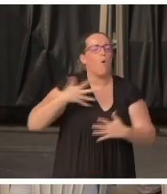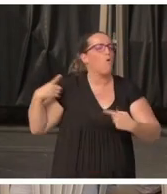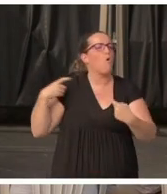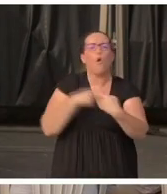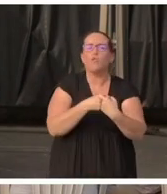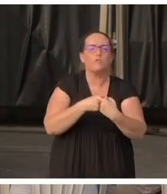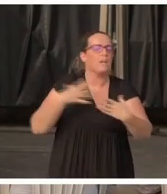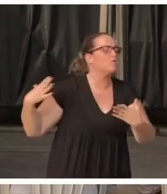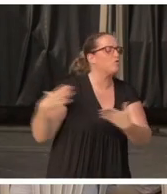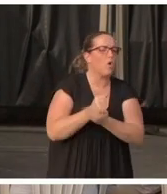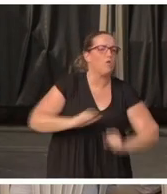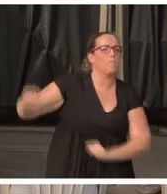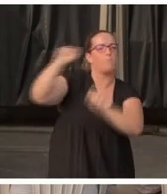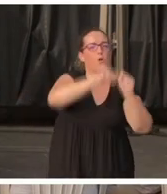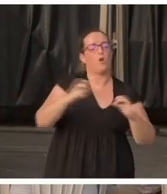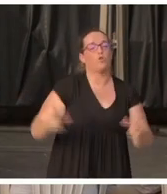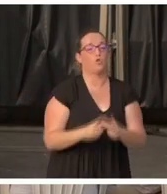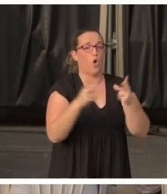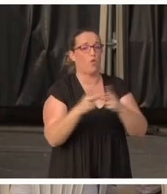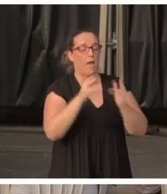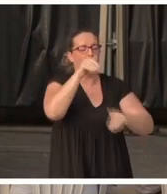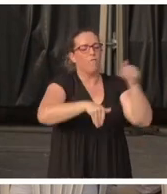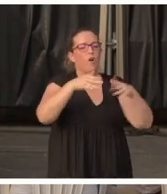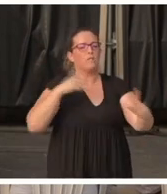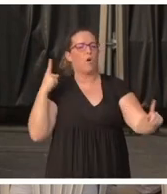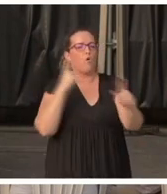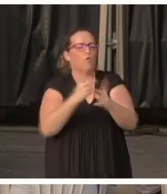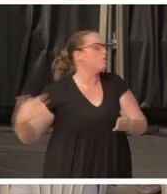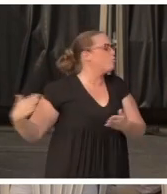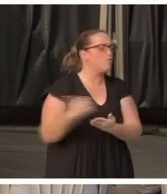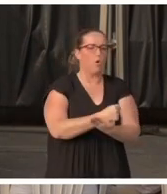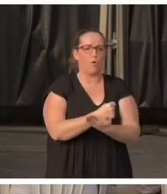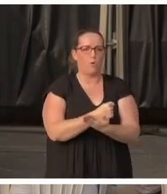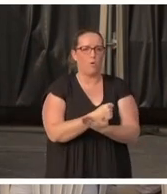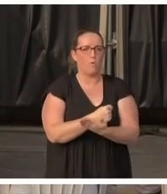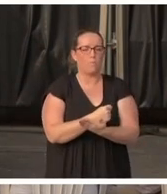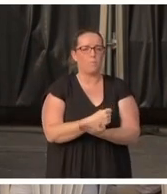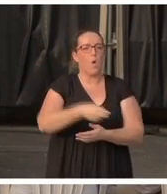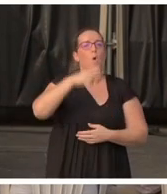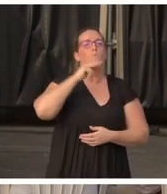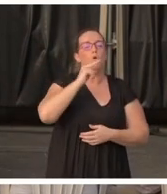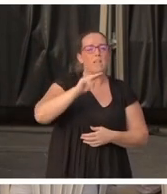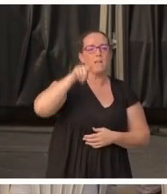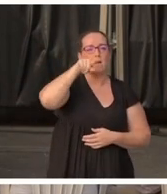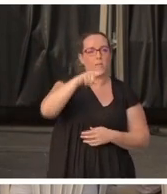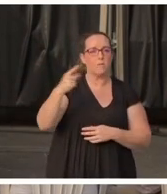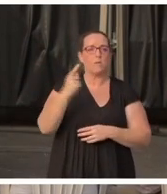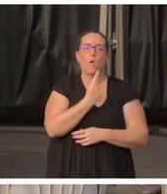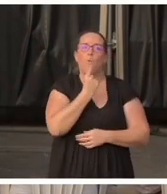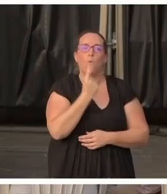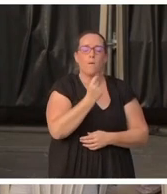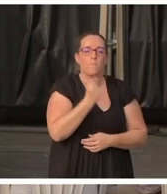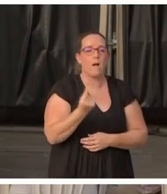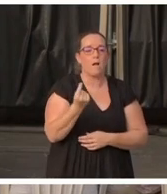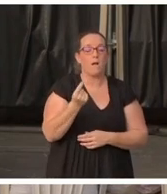de todos los escudos sociales. Han votado en contra de todo. Moreno Bonilla, lo que él representa, el Partido Popular ha